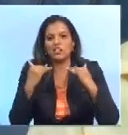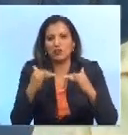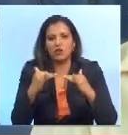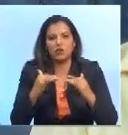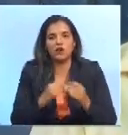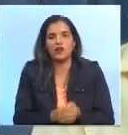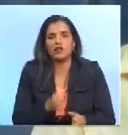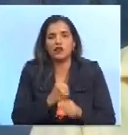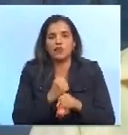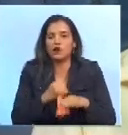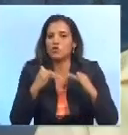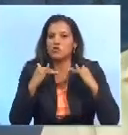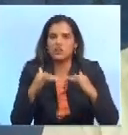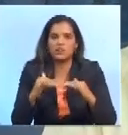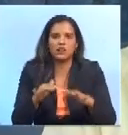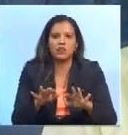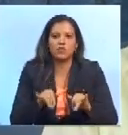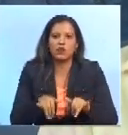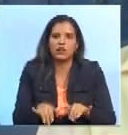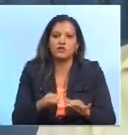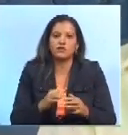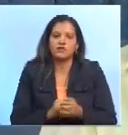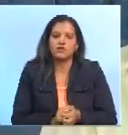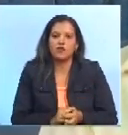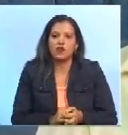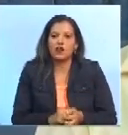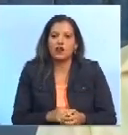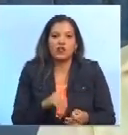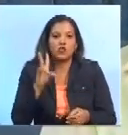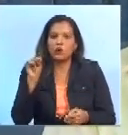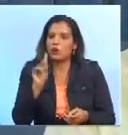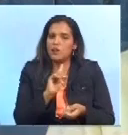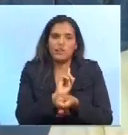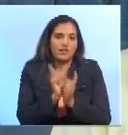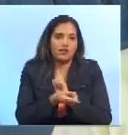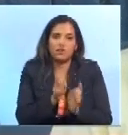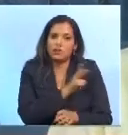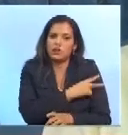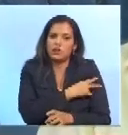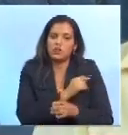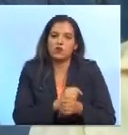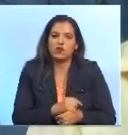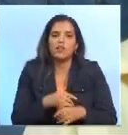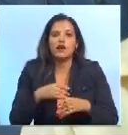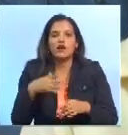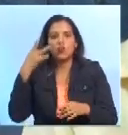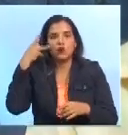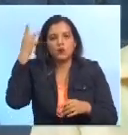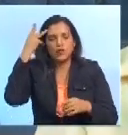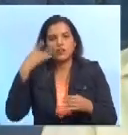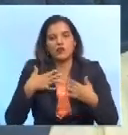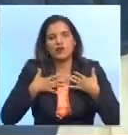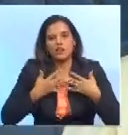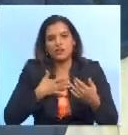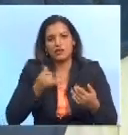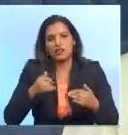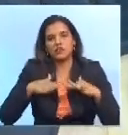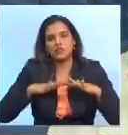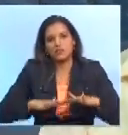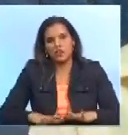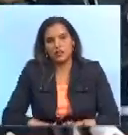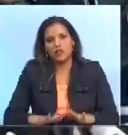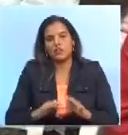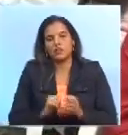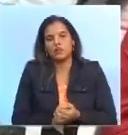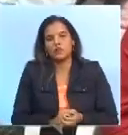la misma, no hay cambio de personal docente, por lo tanto en ese sentido los padres de familia deben tener la garantía y la seguridad